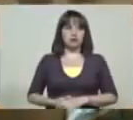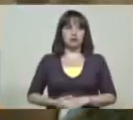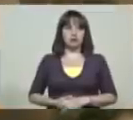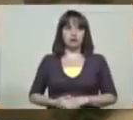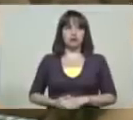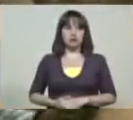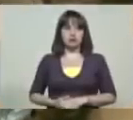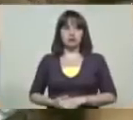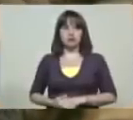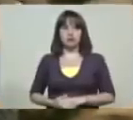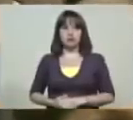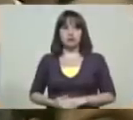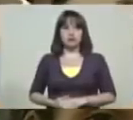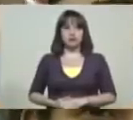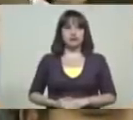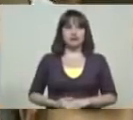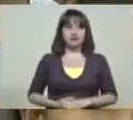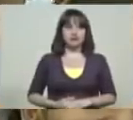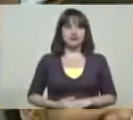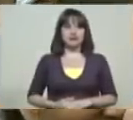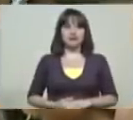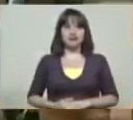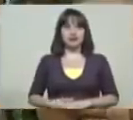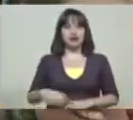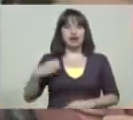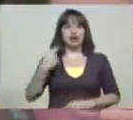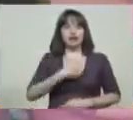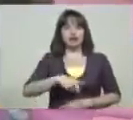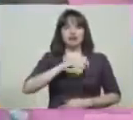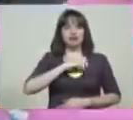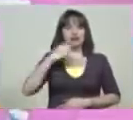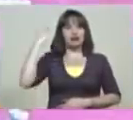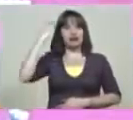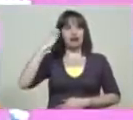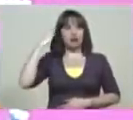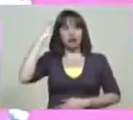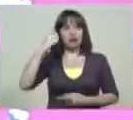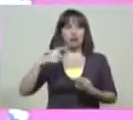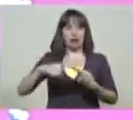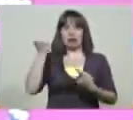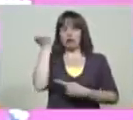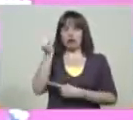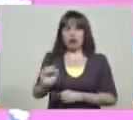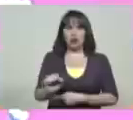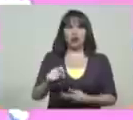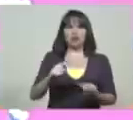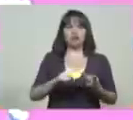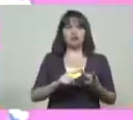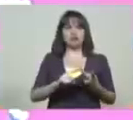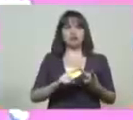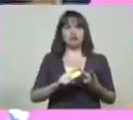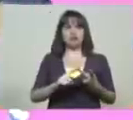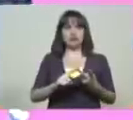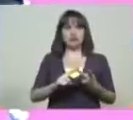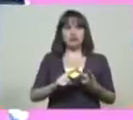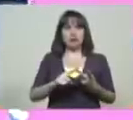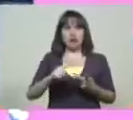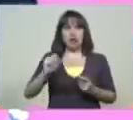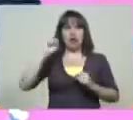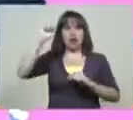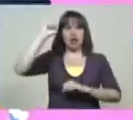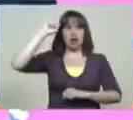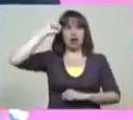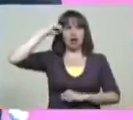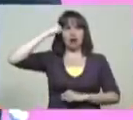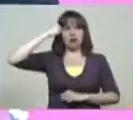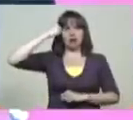dominación colonial de España y de Europa, desde la rebelión de nuestros héroes